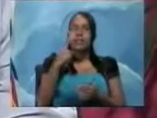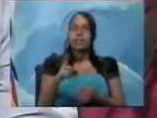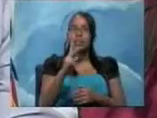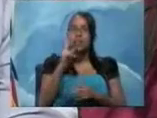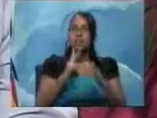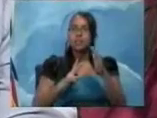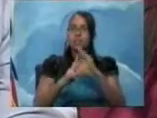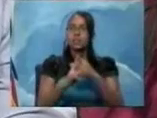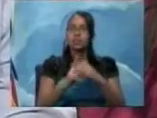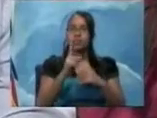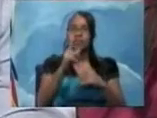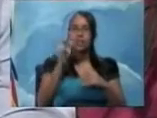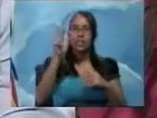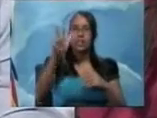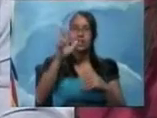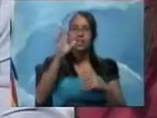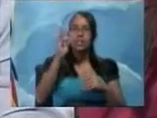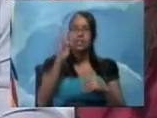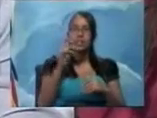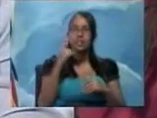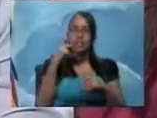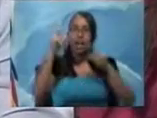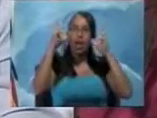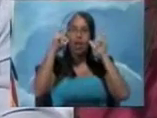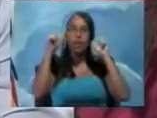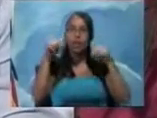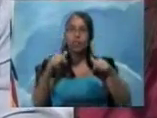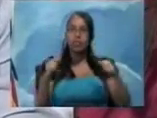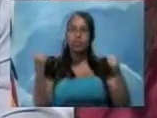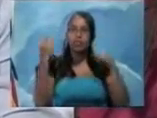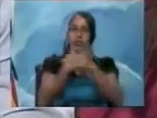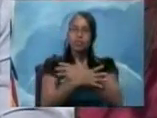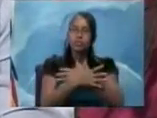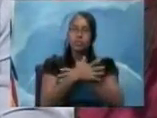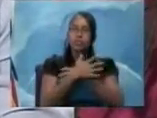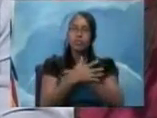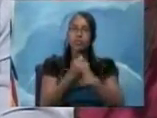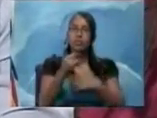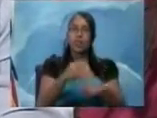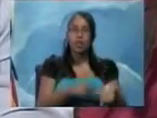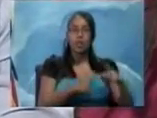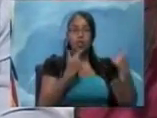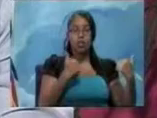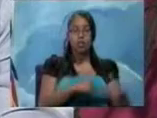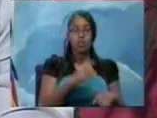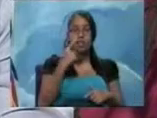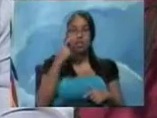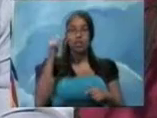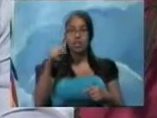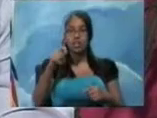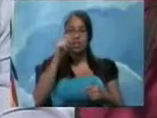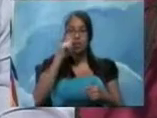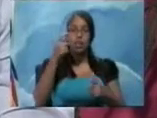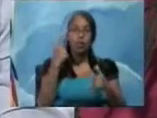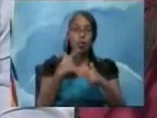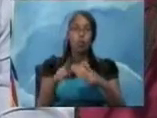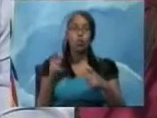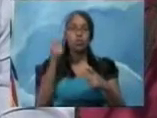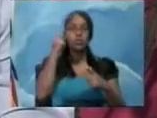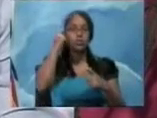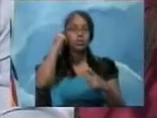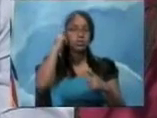verso 37 al oí esto se compungieron de corazón y dijeron a Pedro y a a los otros